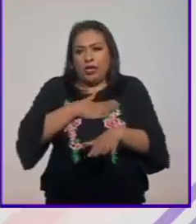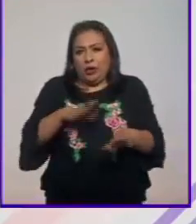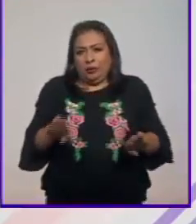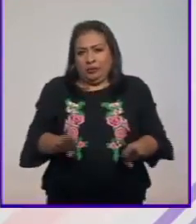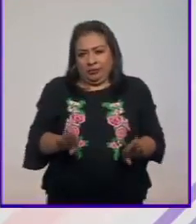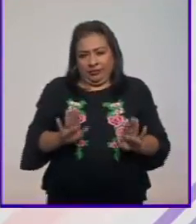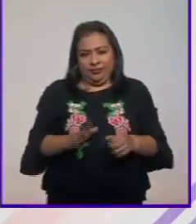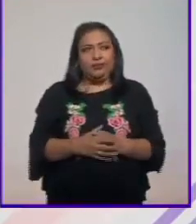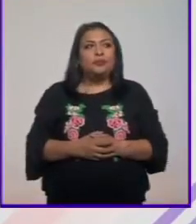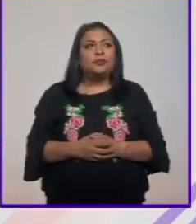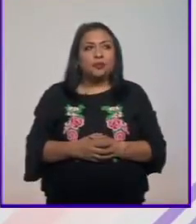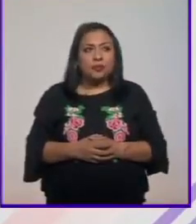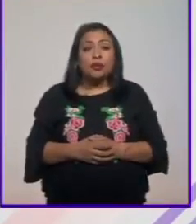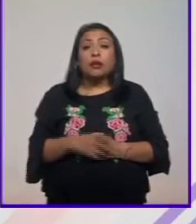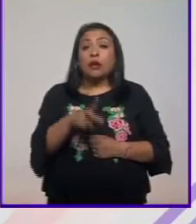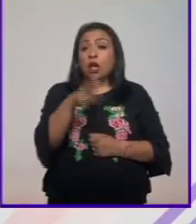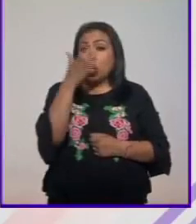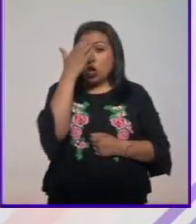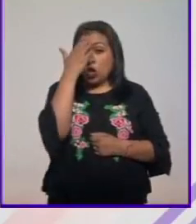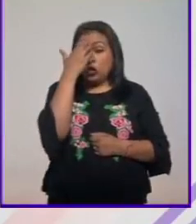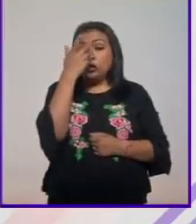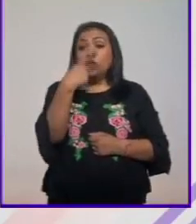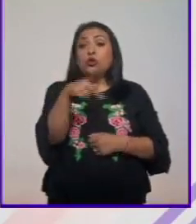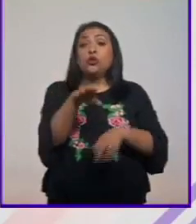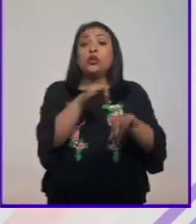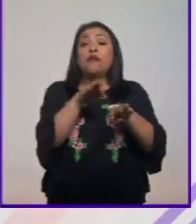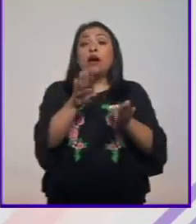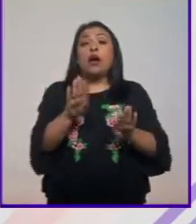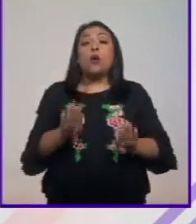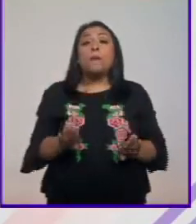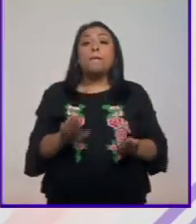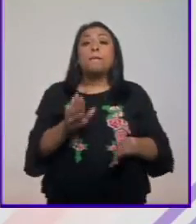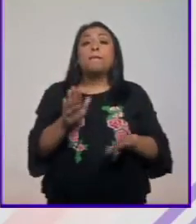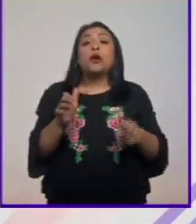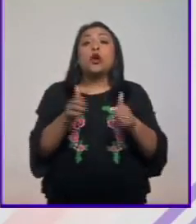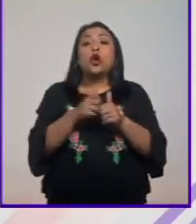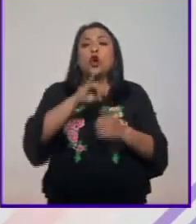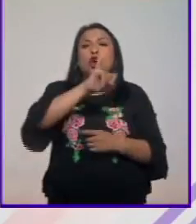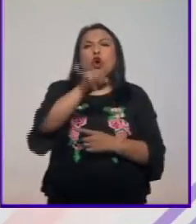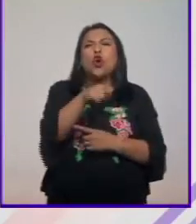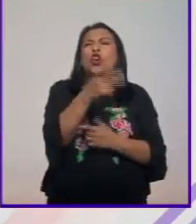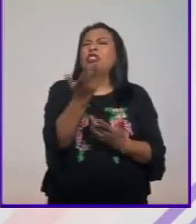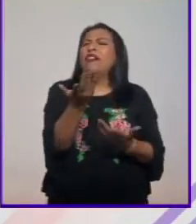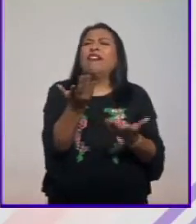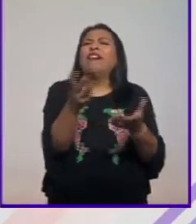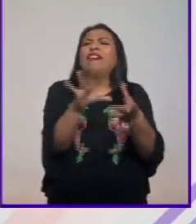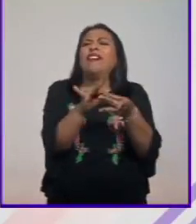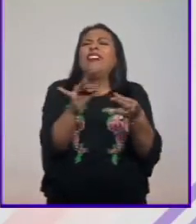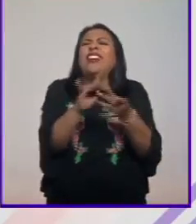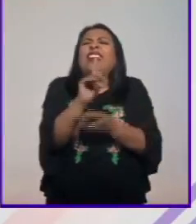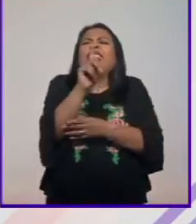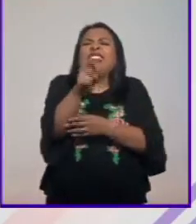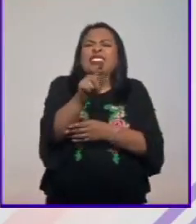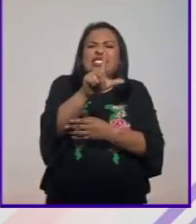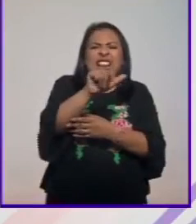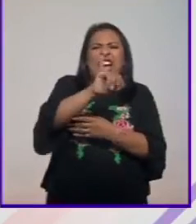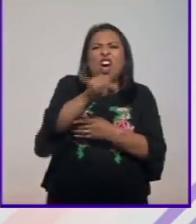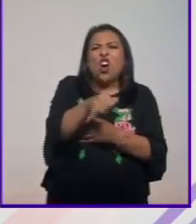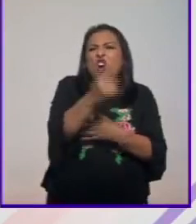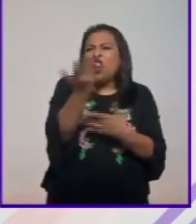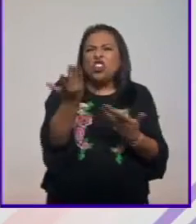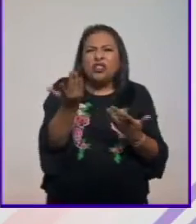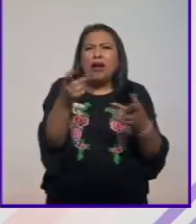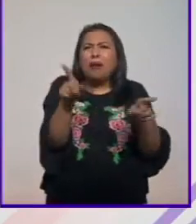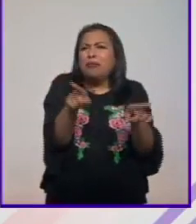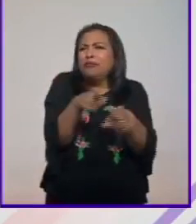las revoluciono. Y bueno, eres muy conocida por tu trabajo particularmente con la jota. Cuéntanos, ¿qué es la jota?